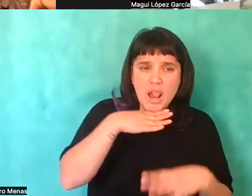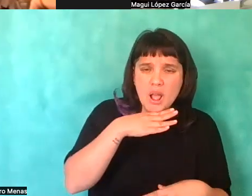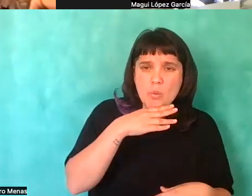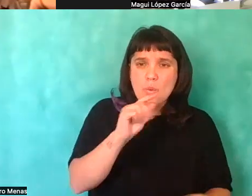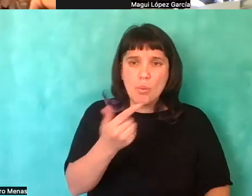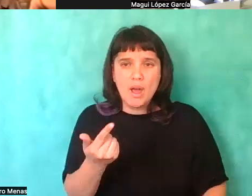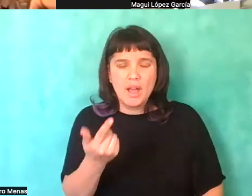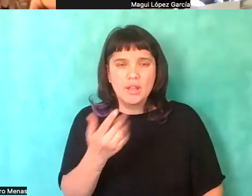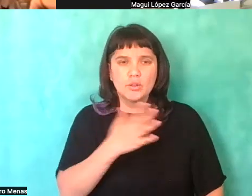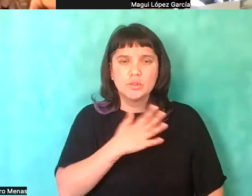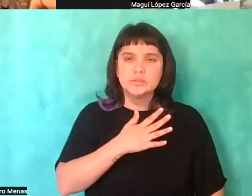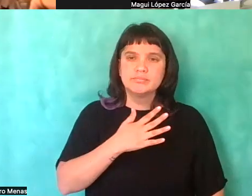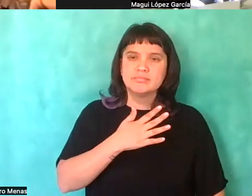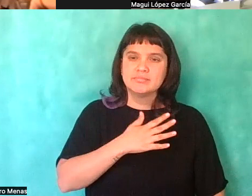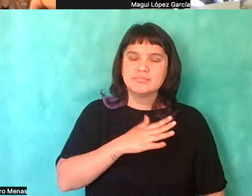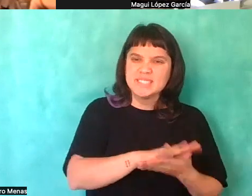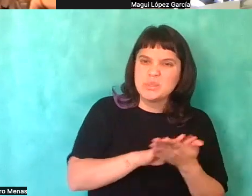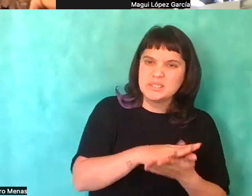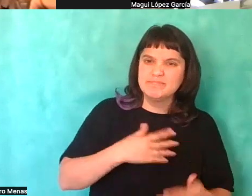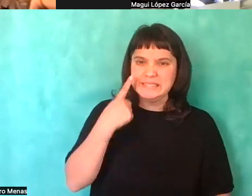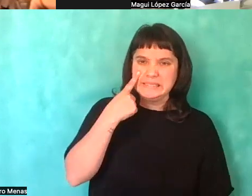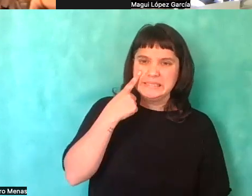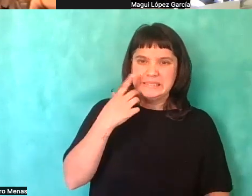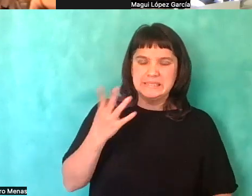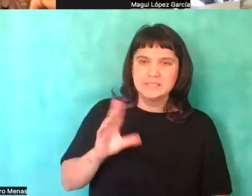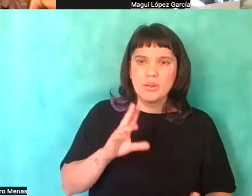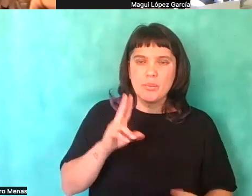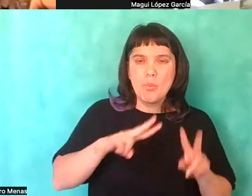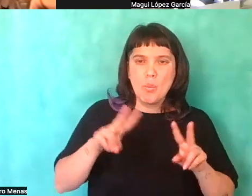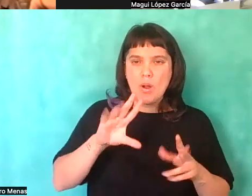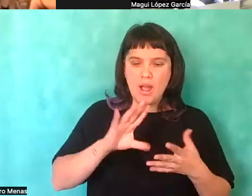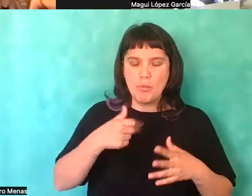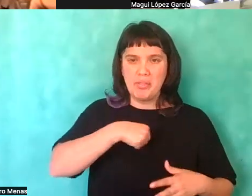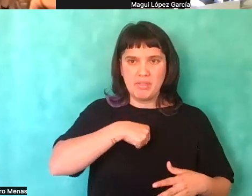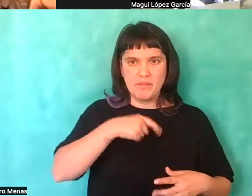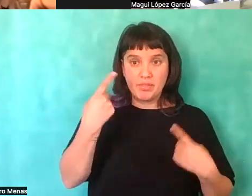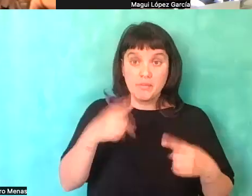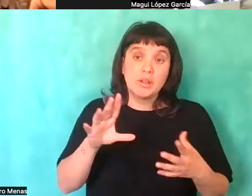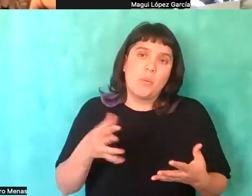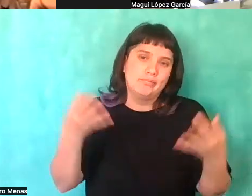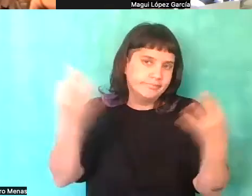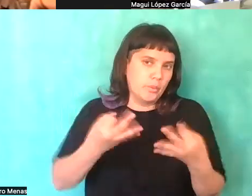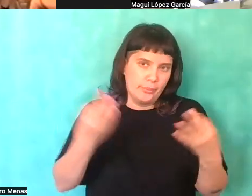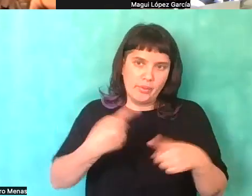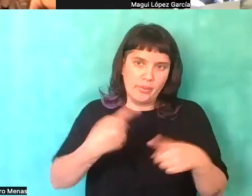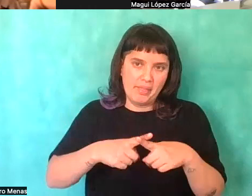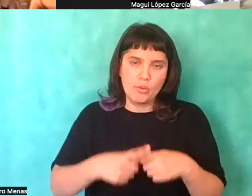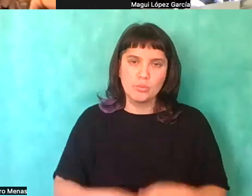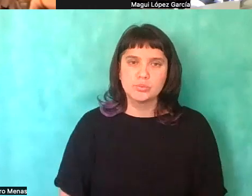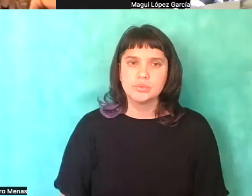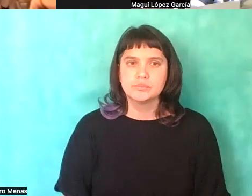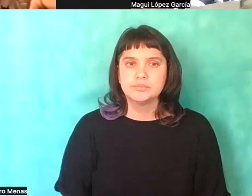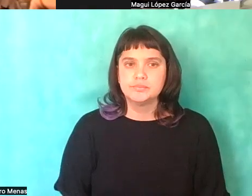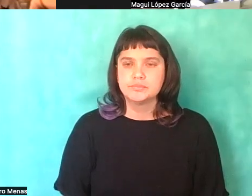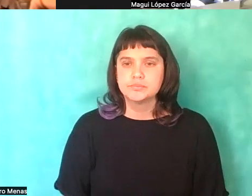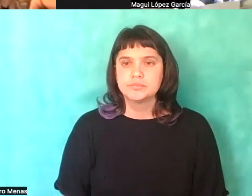sienten a gusto, que no quieren que se utilice esa manera de denominación para sí mismas, y bueno, bienvenida sea la discusión. Interesante. Hay